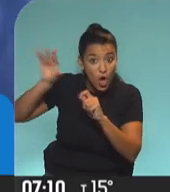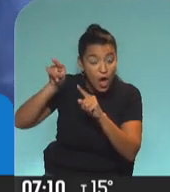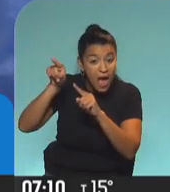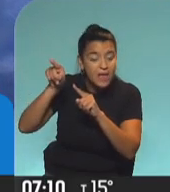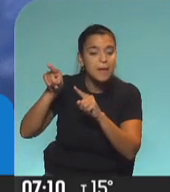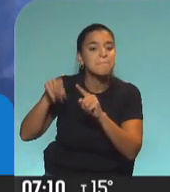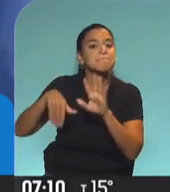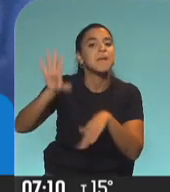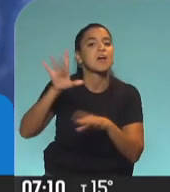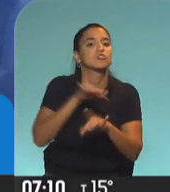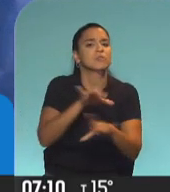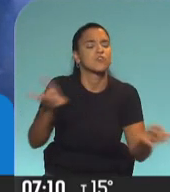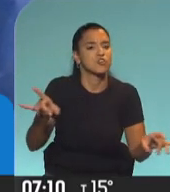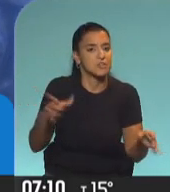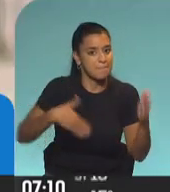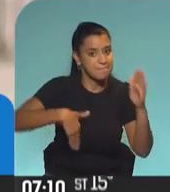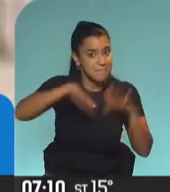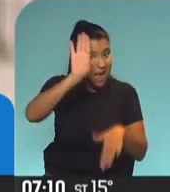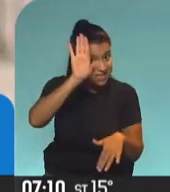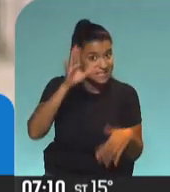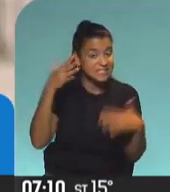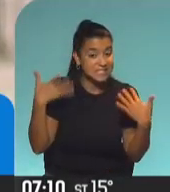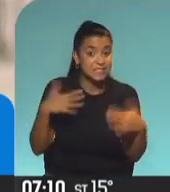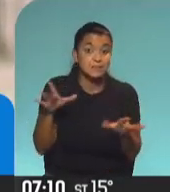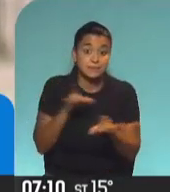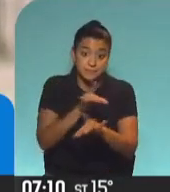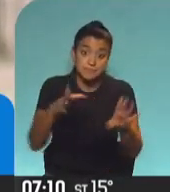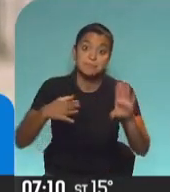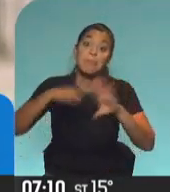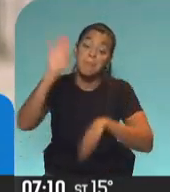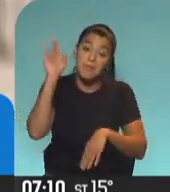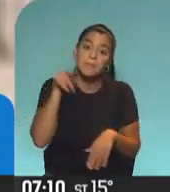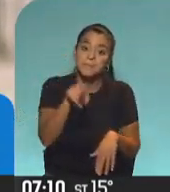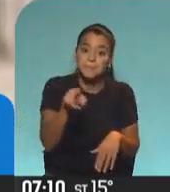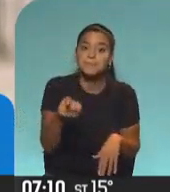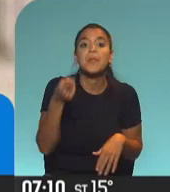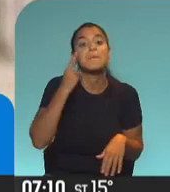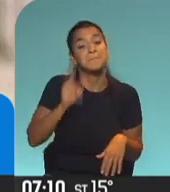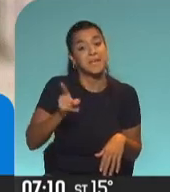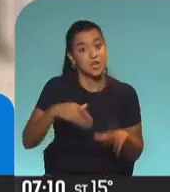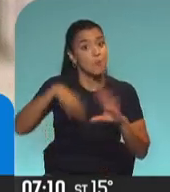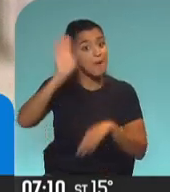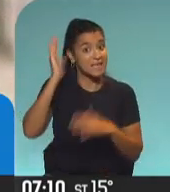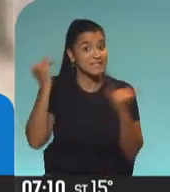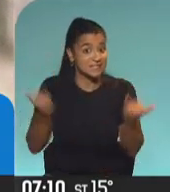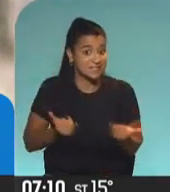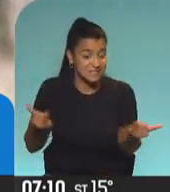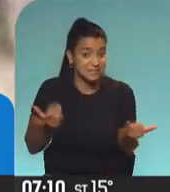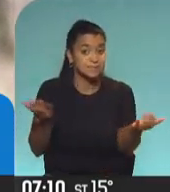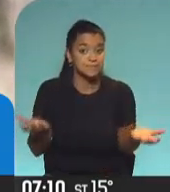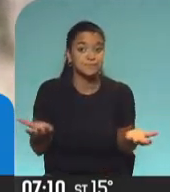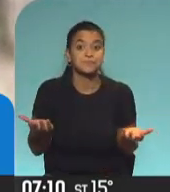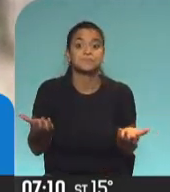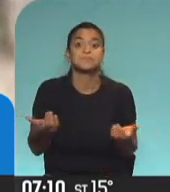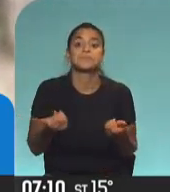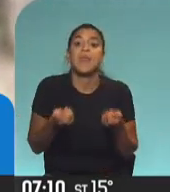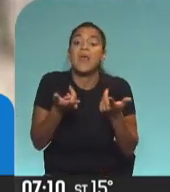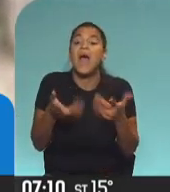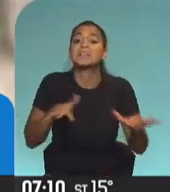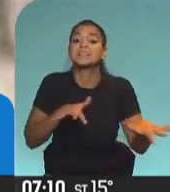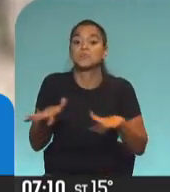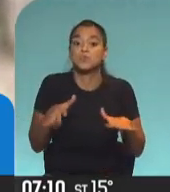más contagiosa, y al ser más contagiosa tiene esa peligrosidad, digamos, de generarnos una